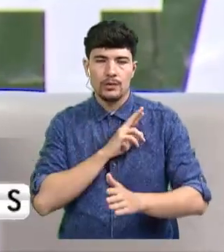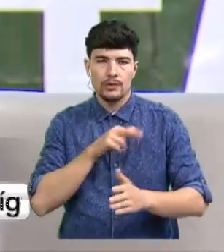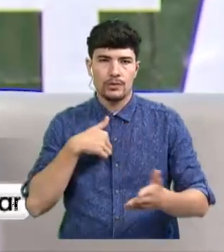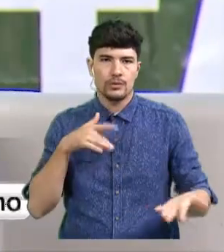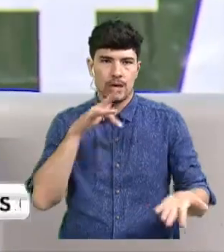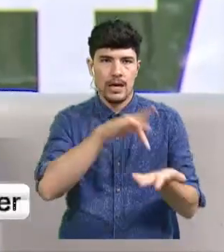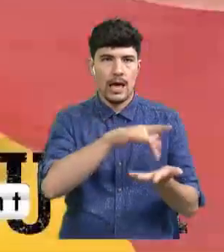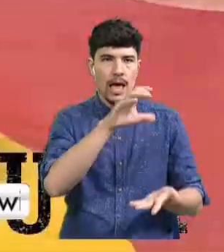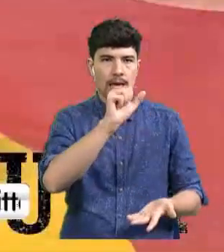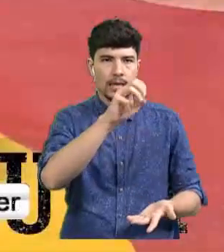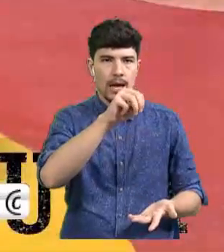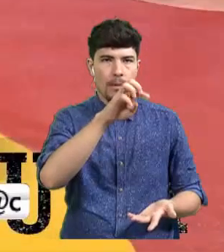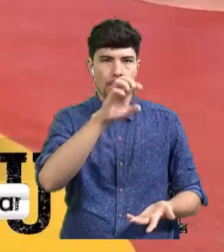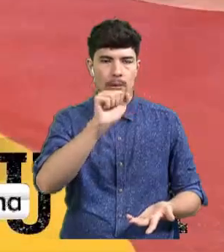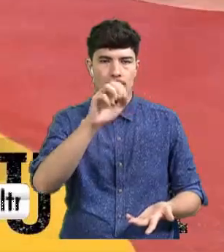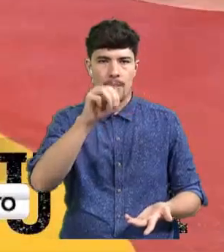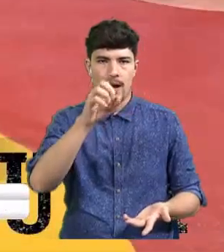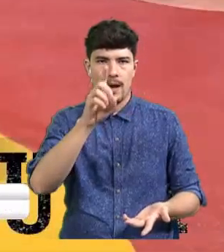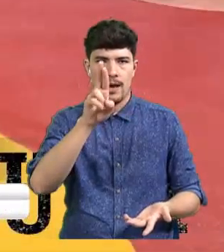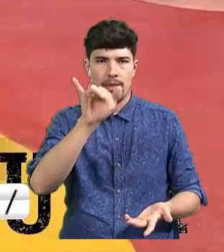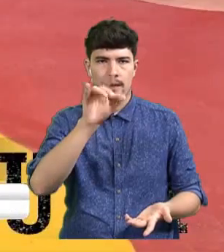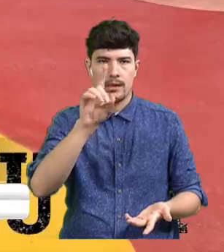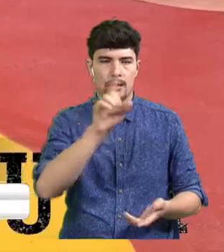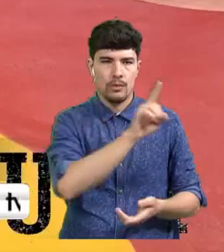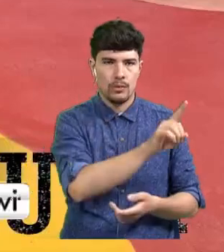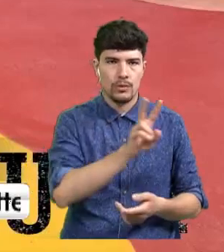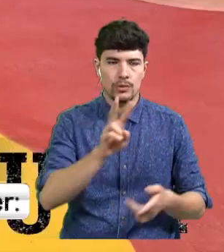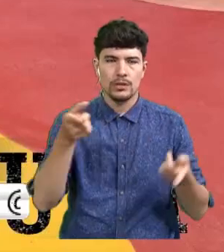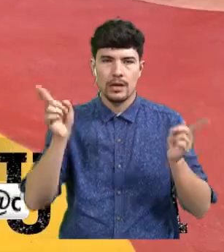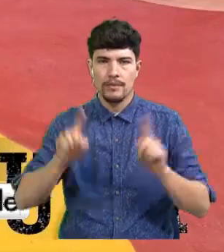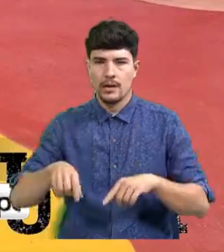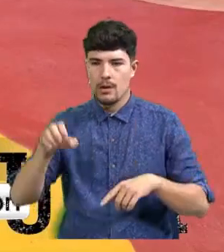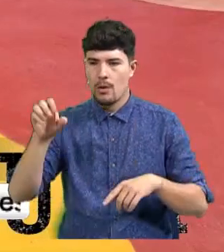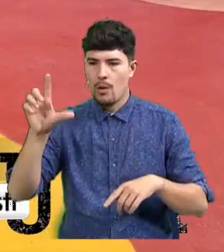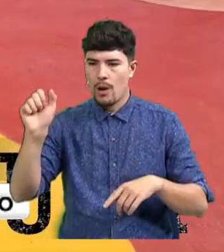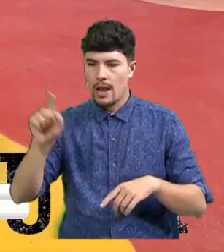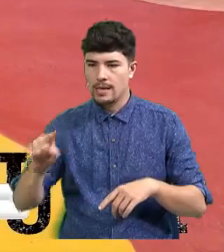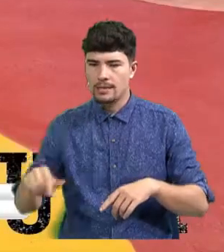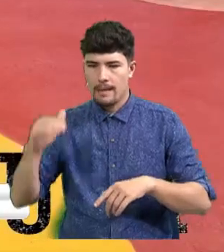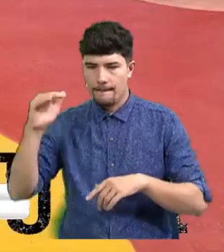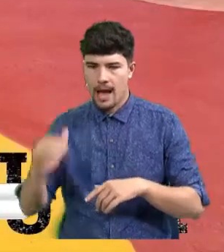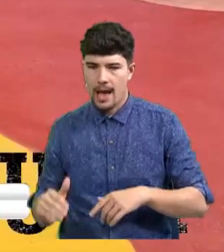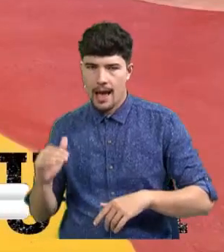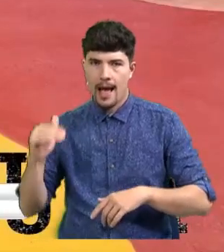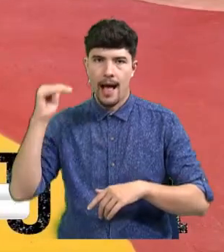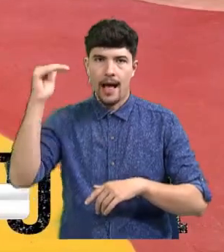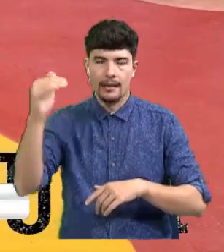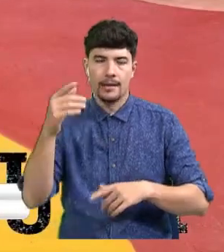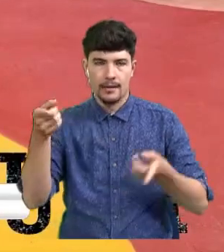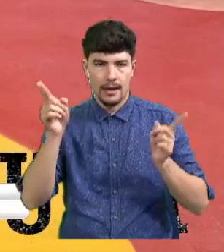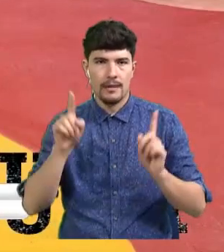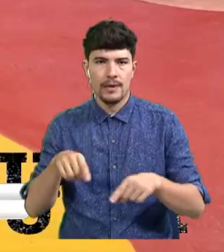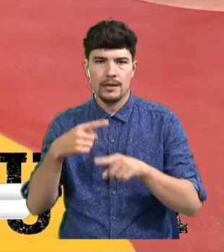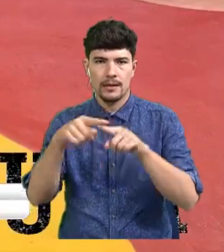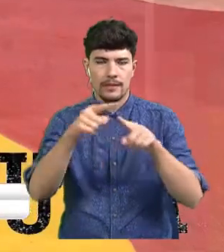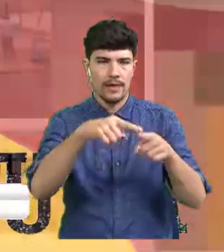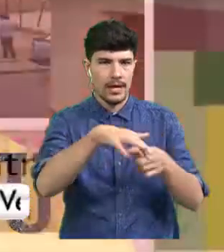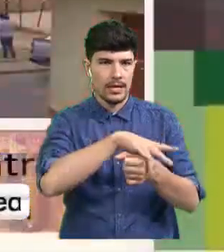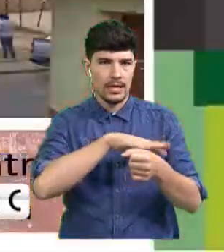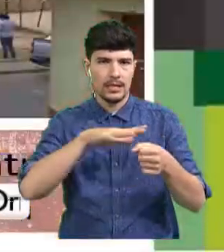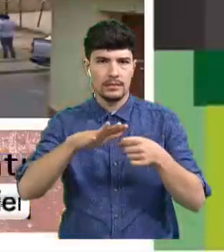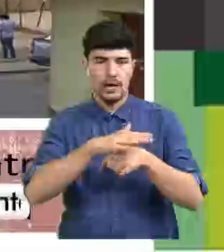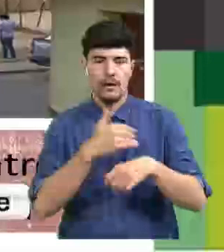Madrid, sector 1, sector 2, vamos a estar en las olas altas, en las olas bajas, y vamos a estar en otros barrios donde se